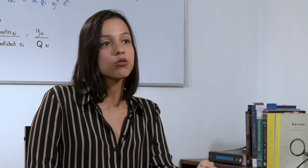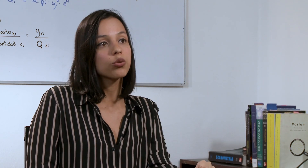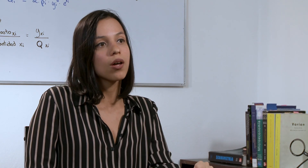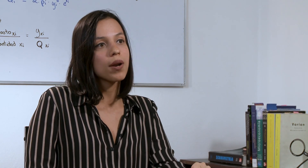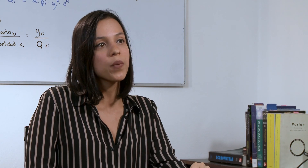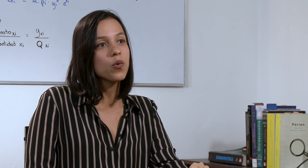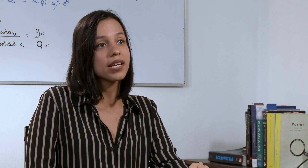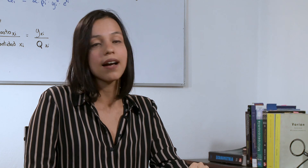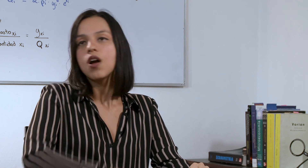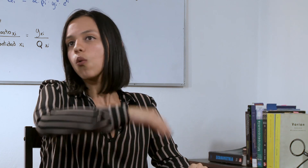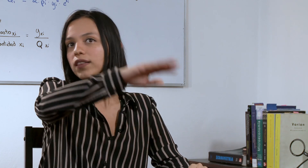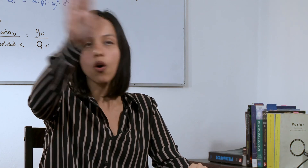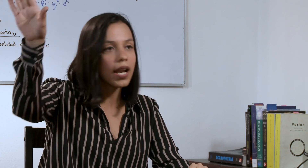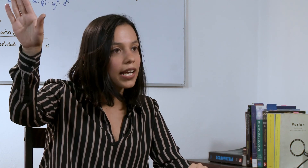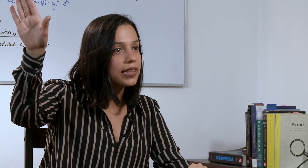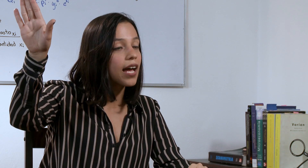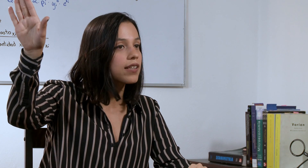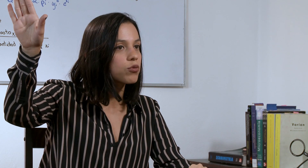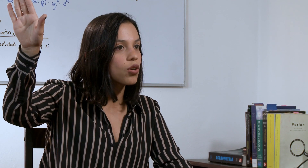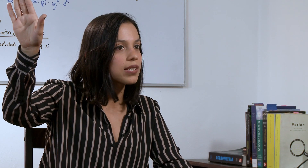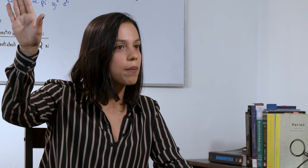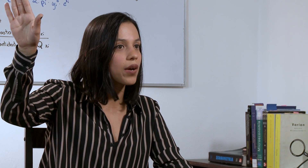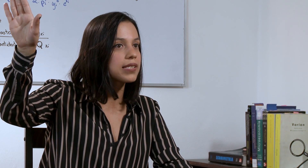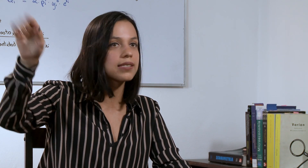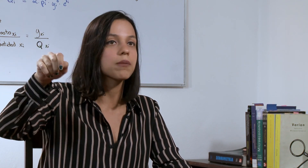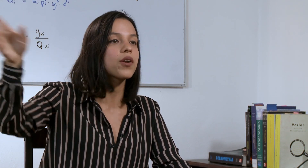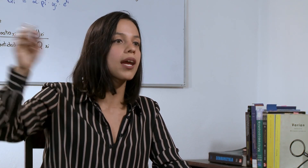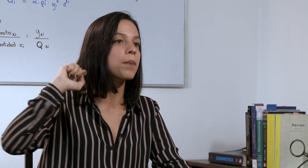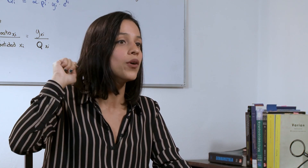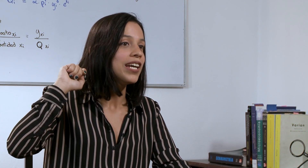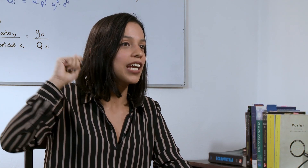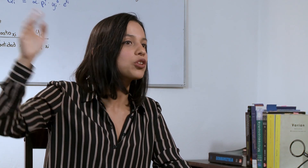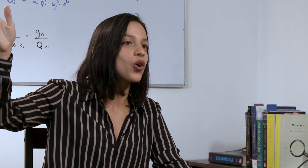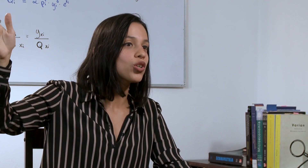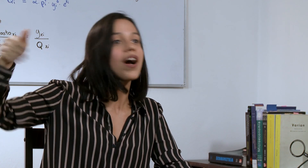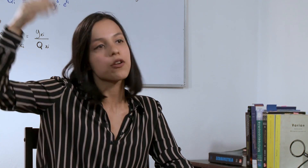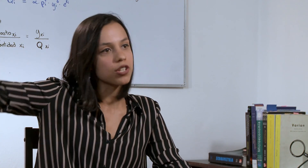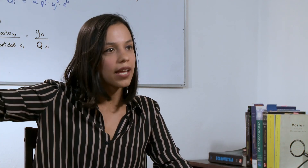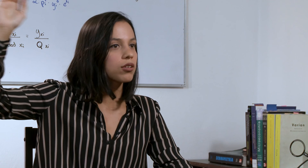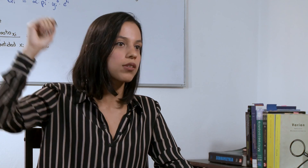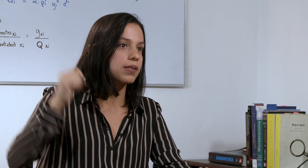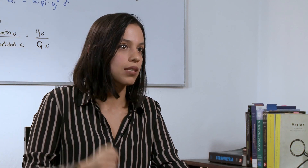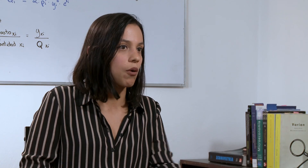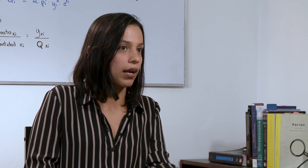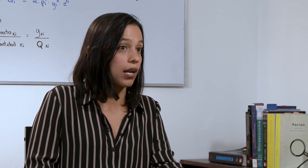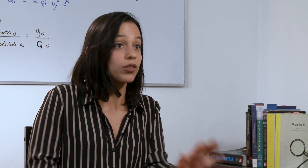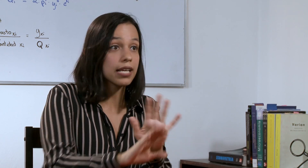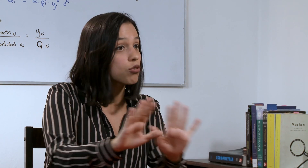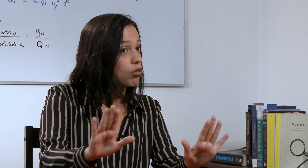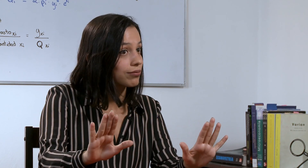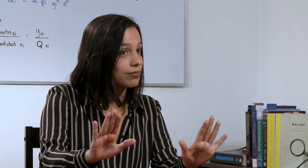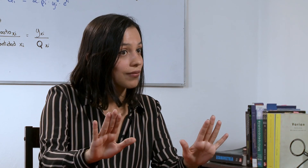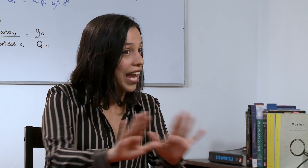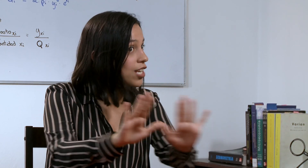de infraestructura de obra pública o a toda la cantidad de discusiones que pueden existir, por ejemplo, en torno a los créditos del sistema bancario.